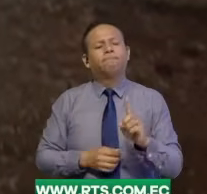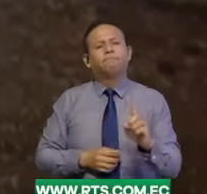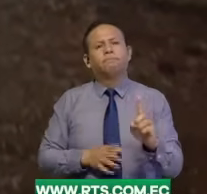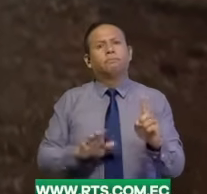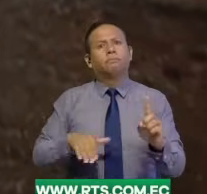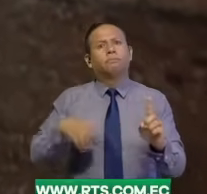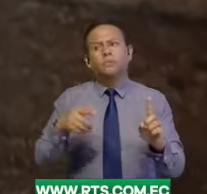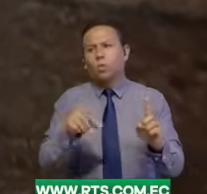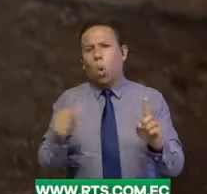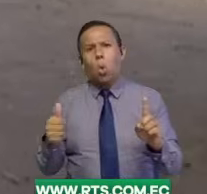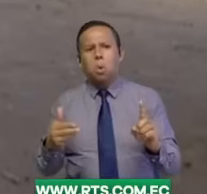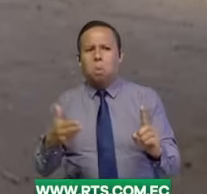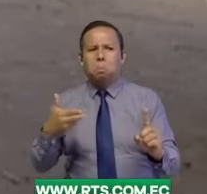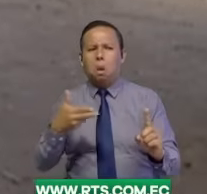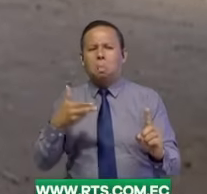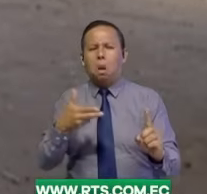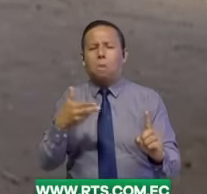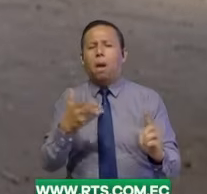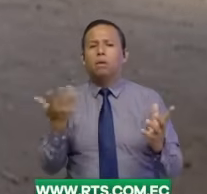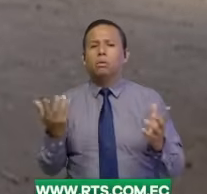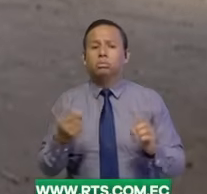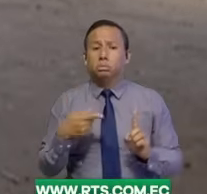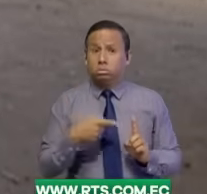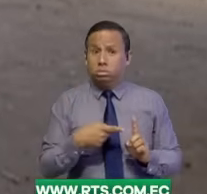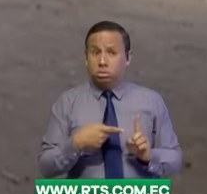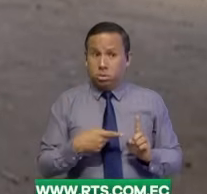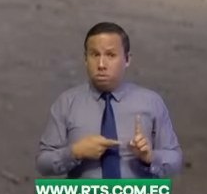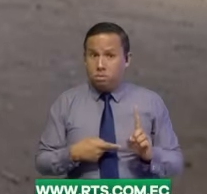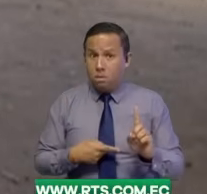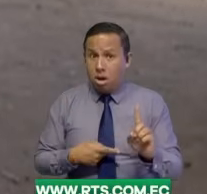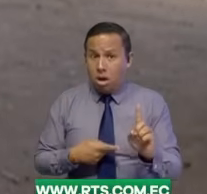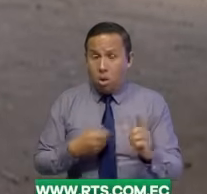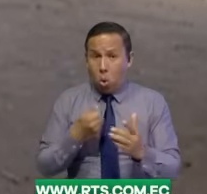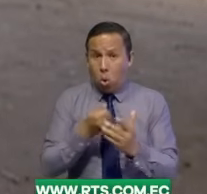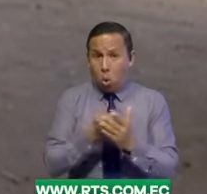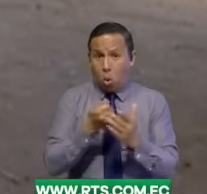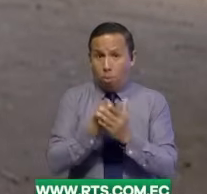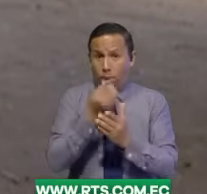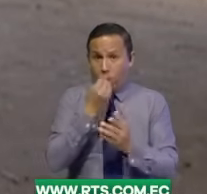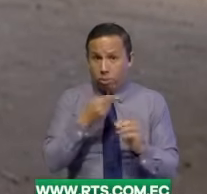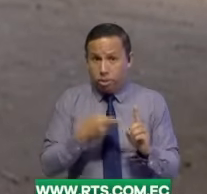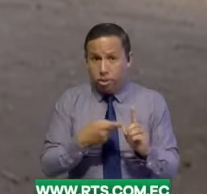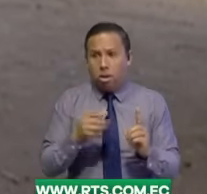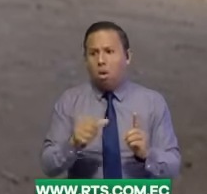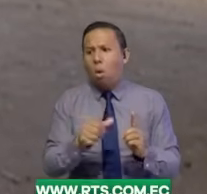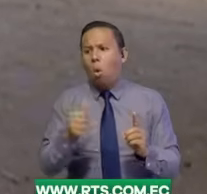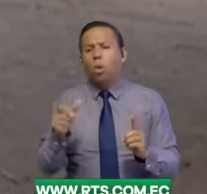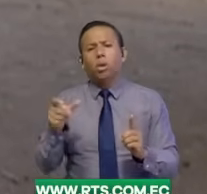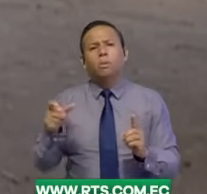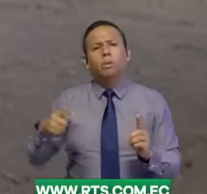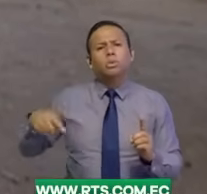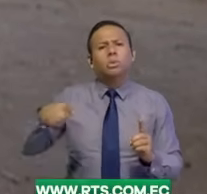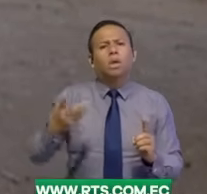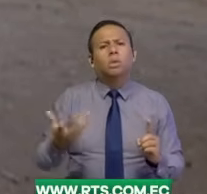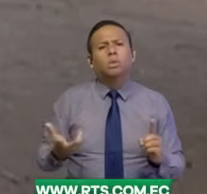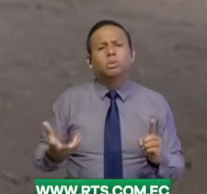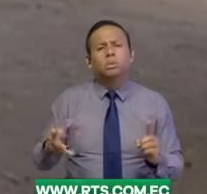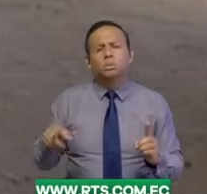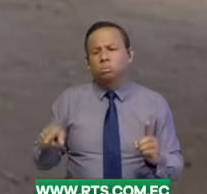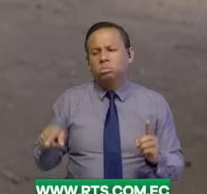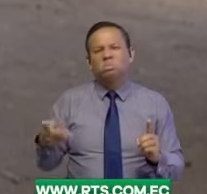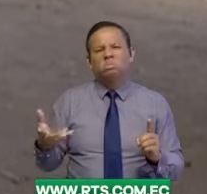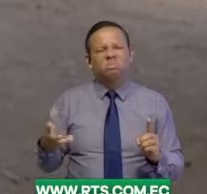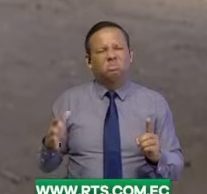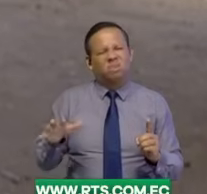distancia lo atacaron. Cuando va a salir a comprar una comida, ahí dice que uno manes le ha venido con una de